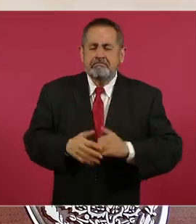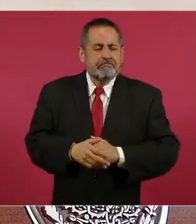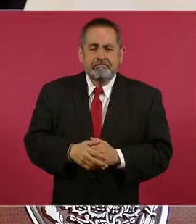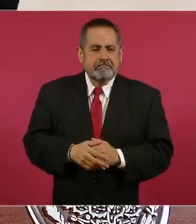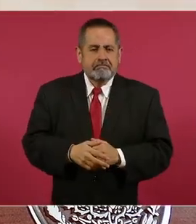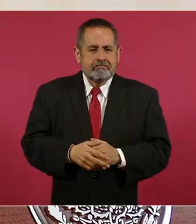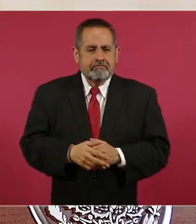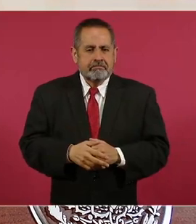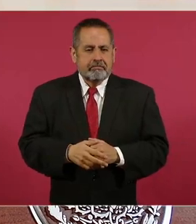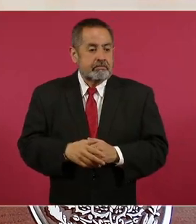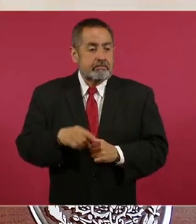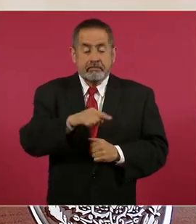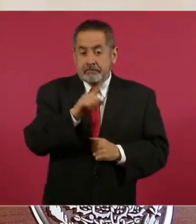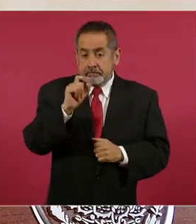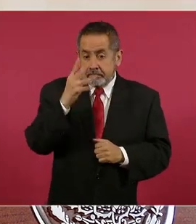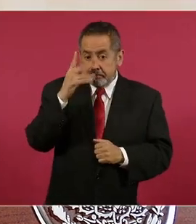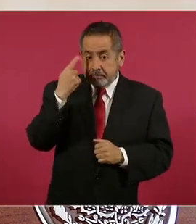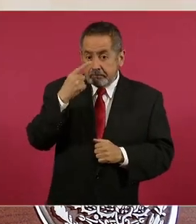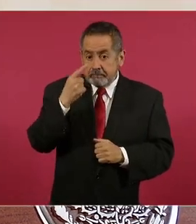pierde 0.5 punto